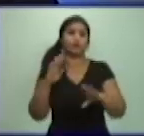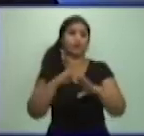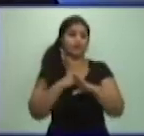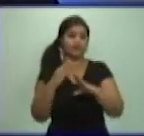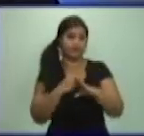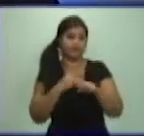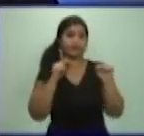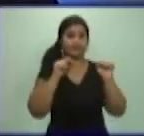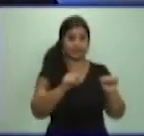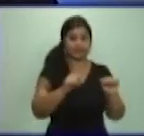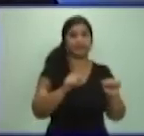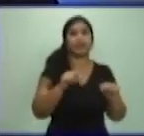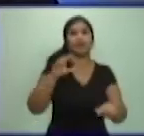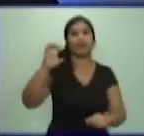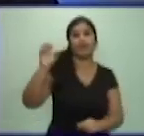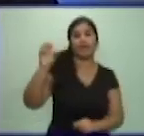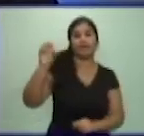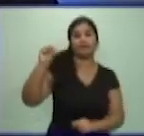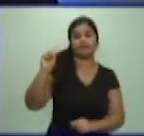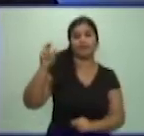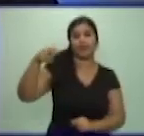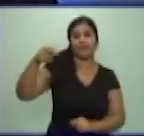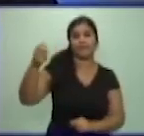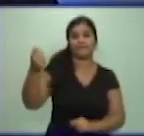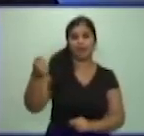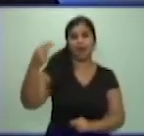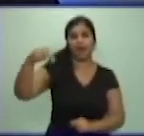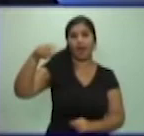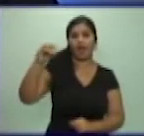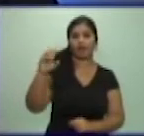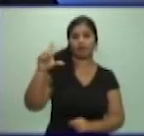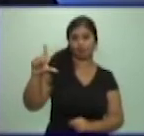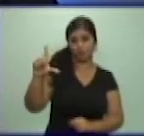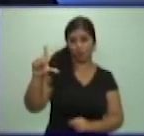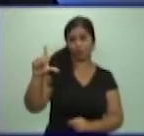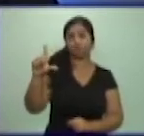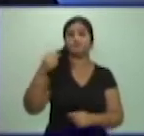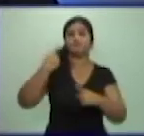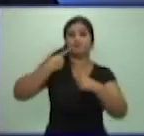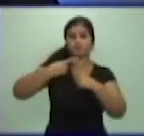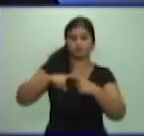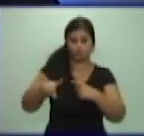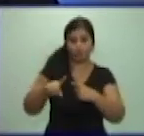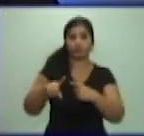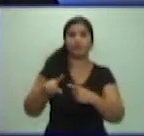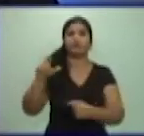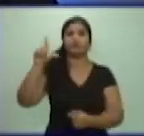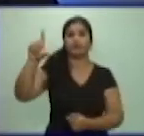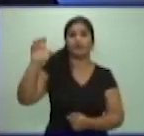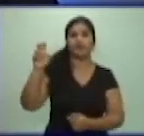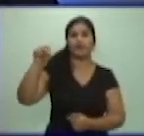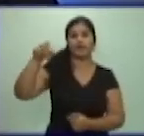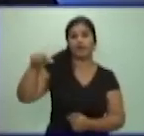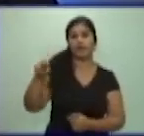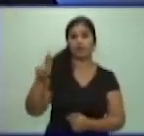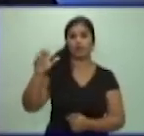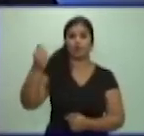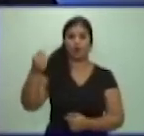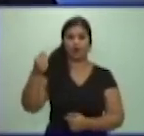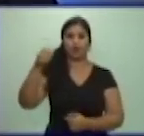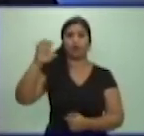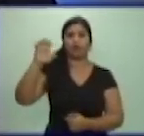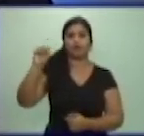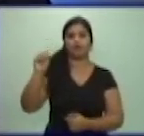cuenta? ¿Qué nos aporta nuestra asignatura? En mi experiencia como docente me ha ocurrido en varias ocasiones que los alumnos me dicen: